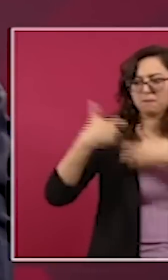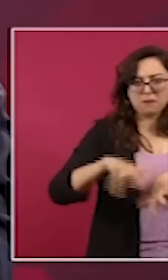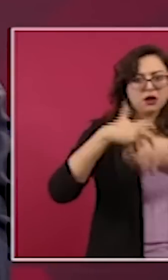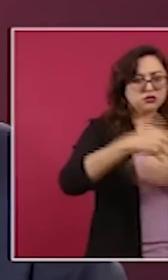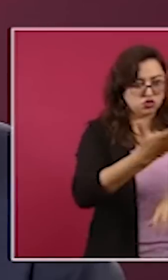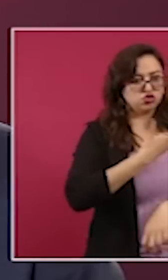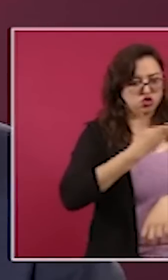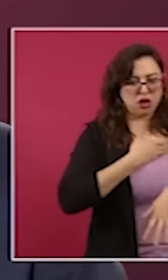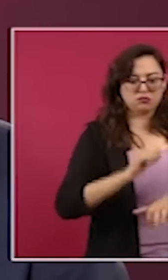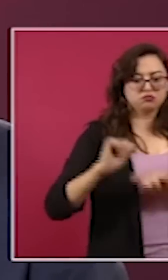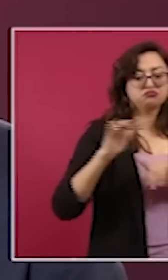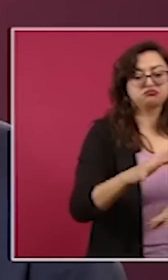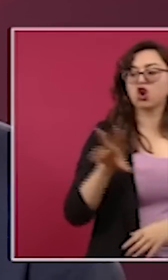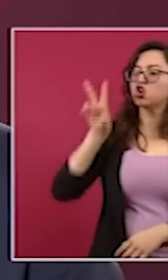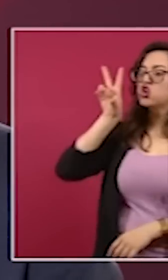No nos daban permiso